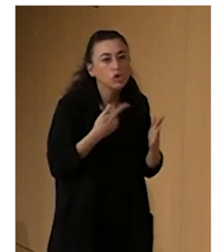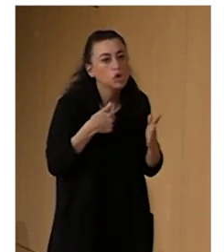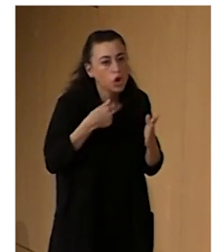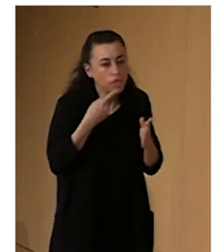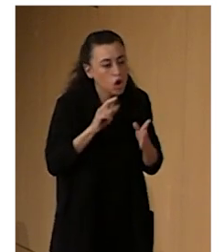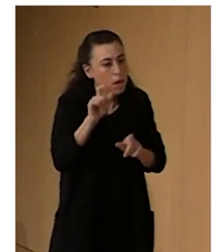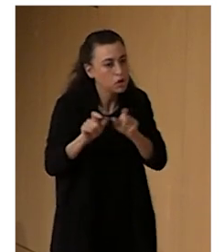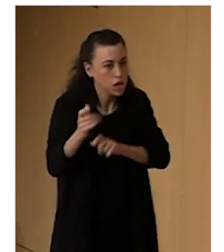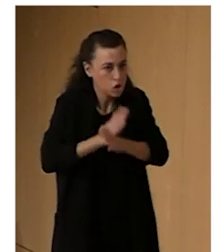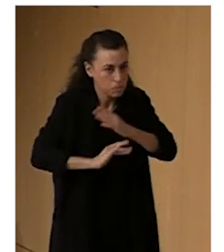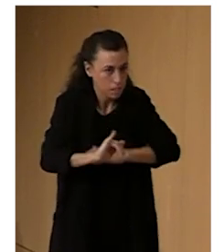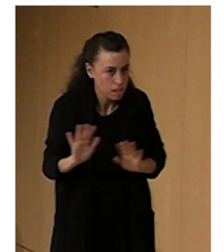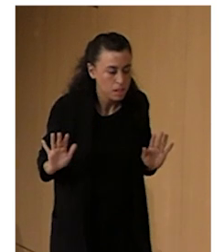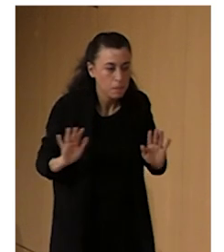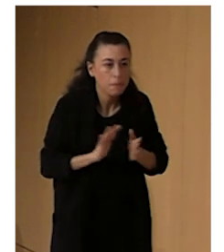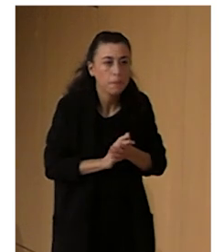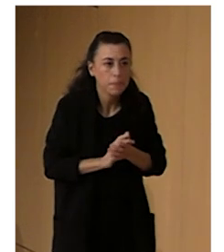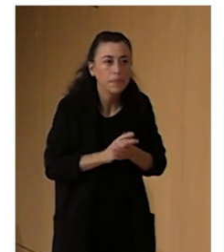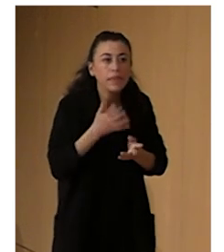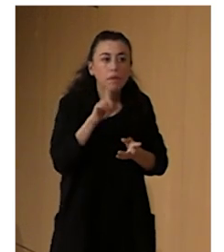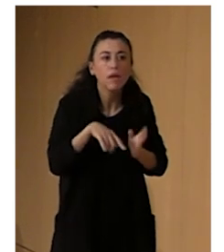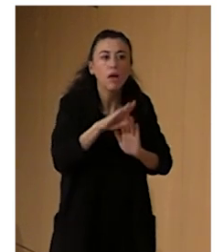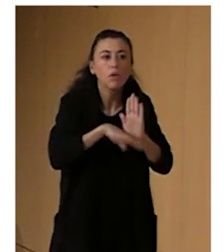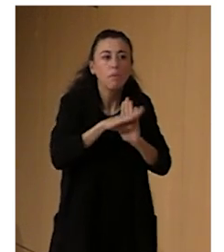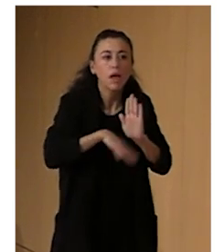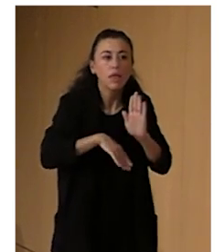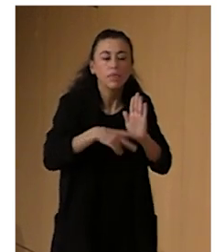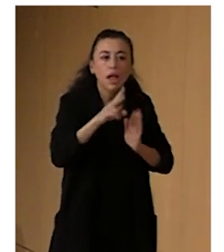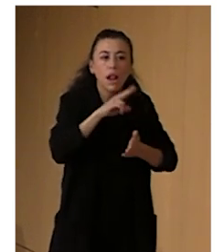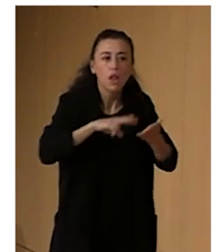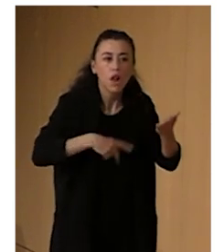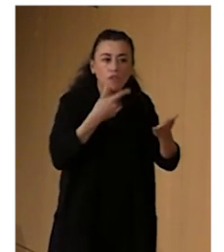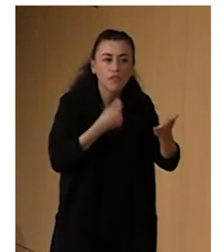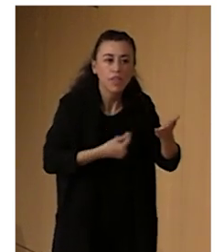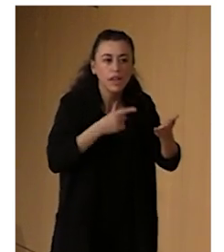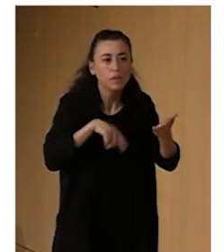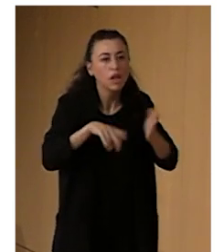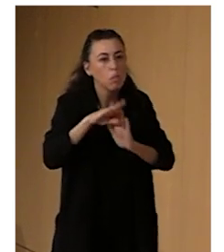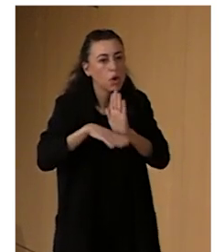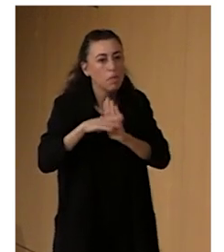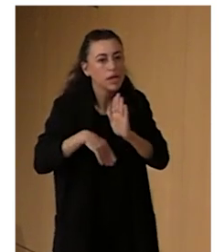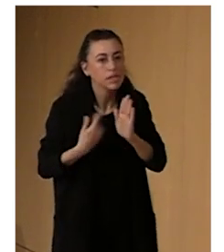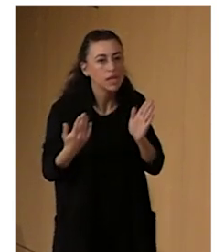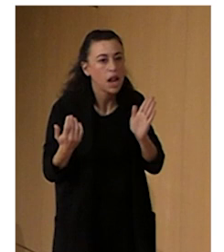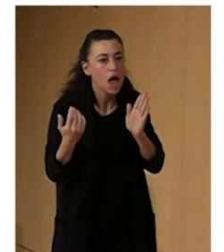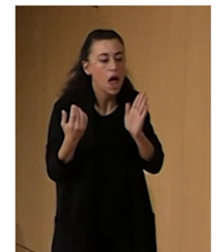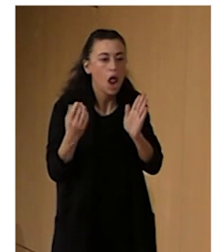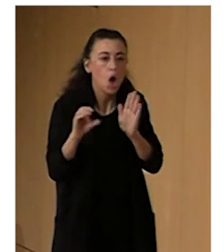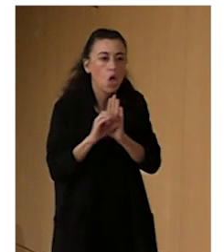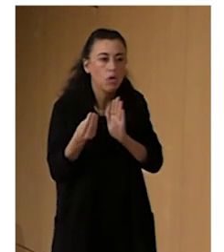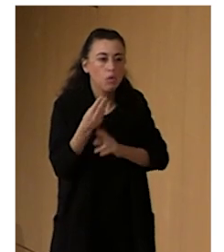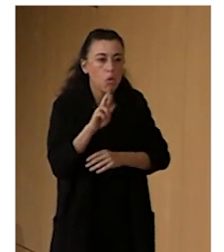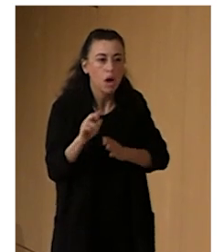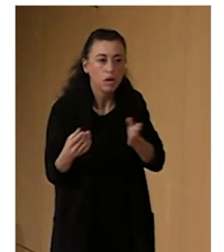y Y luego sí que tenemos el programa de mano lectura fácil y pictogramas a través de QR que siempre están a a la entrada del